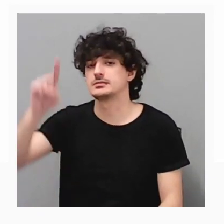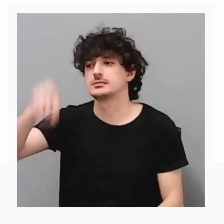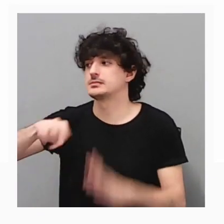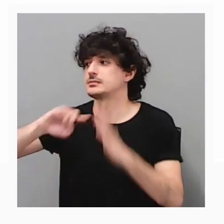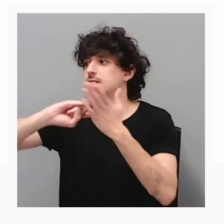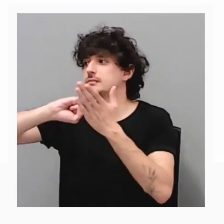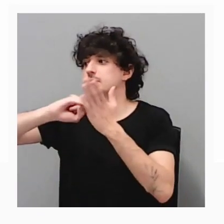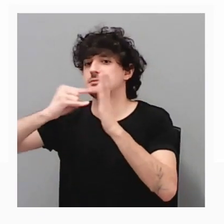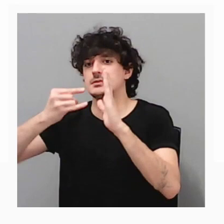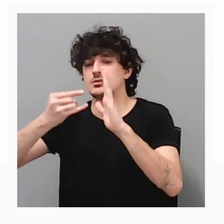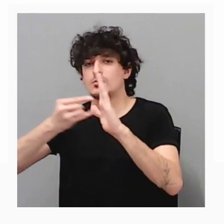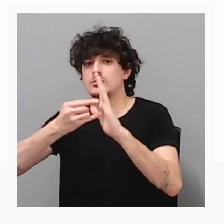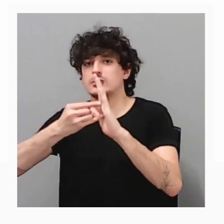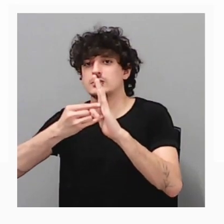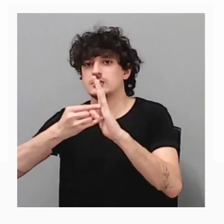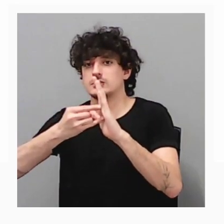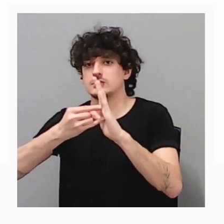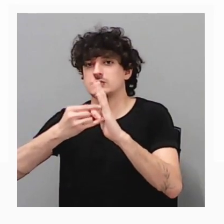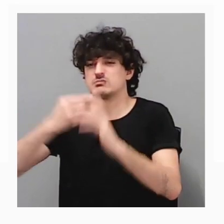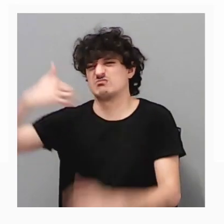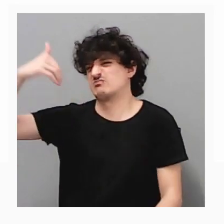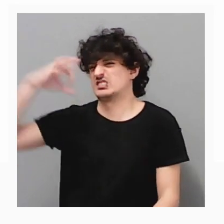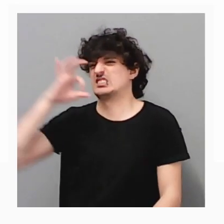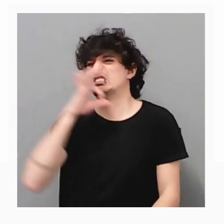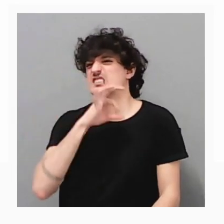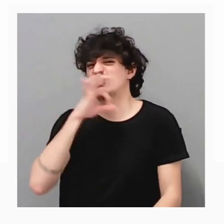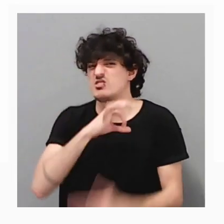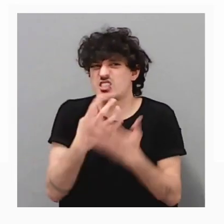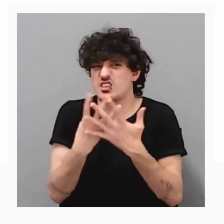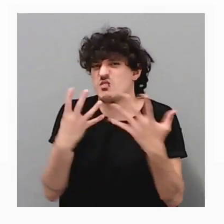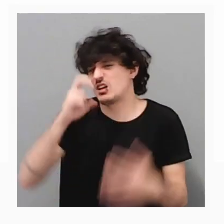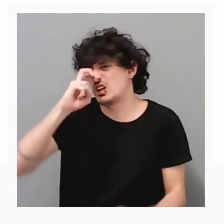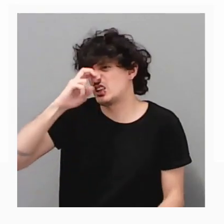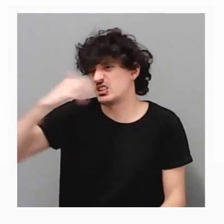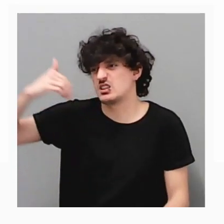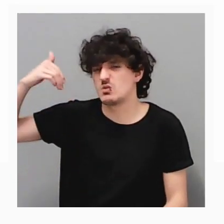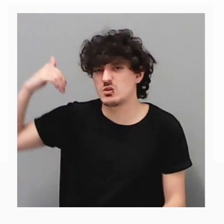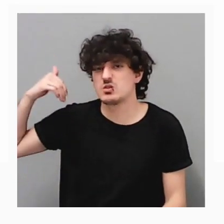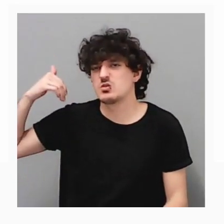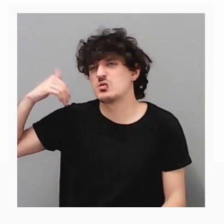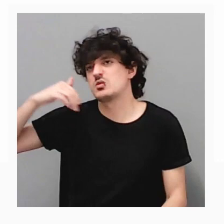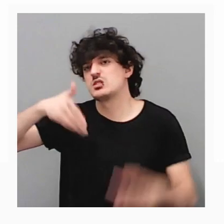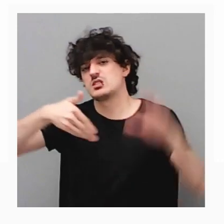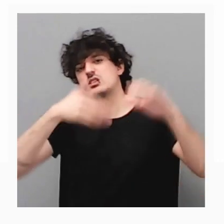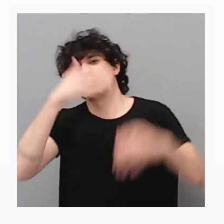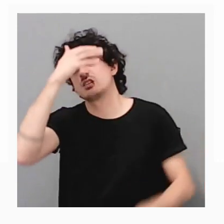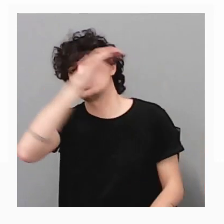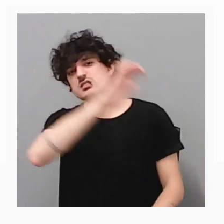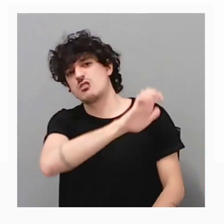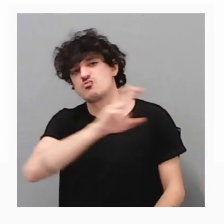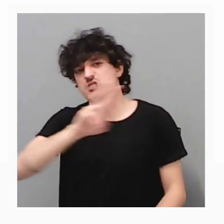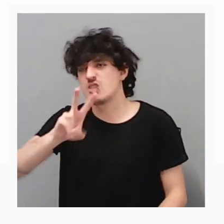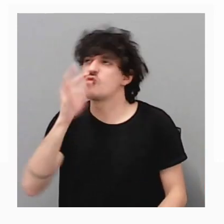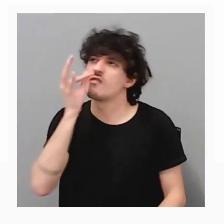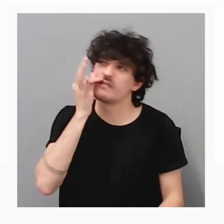están desde el siglo XIX y todos desde Ortogil en Estados Unidos, Anquigui en